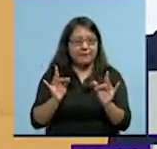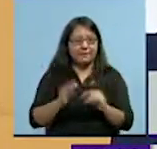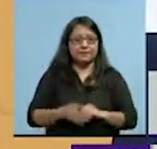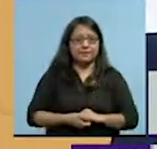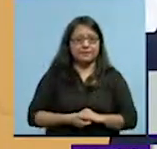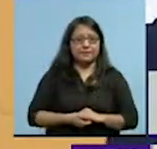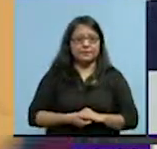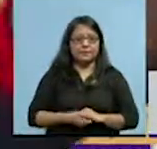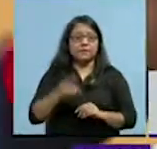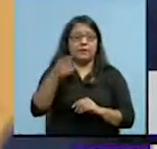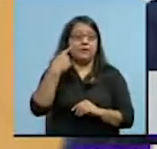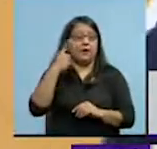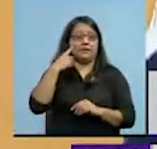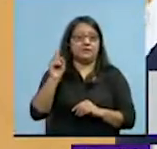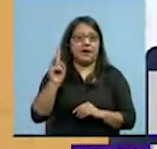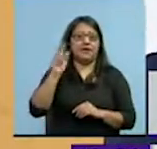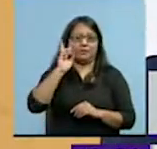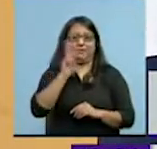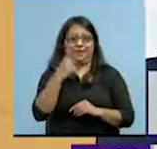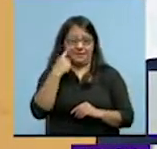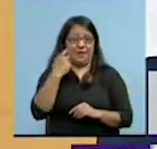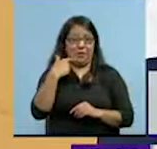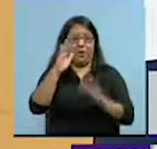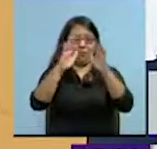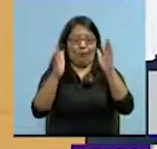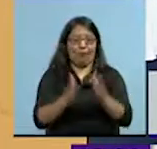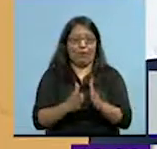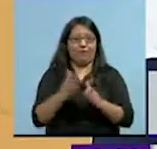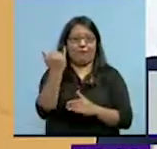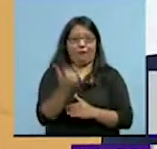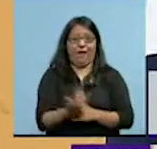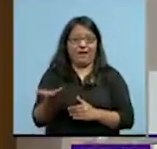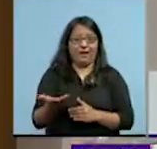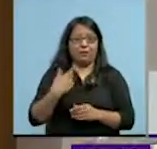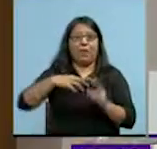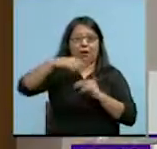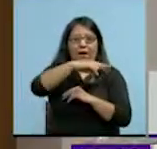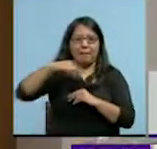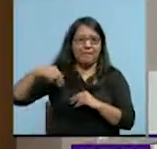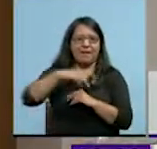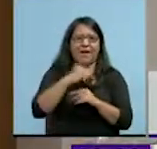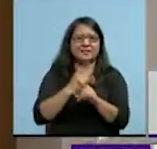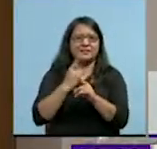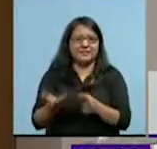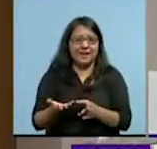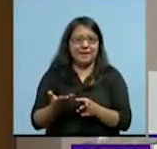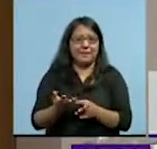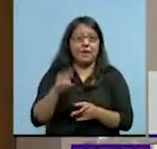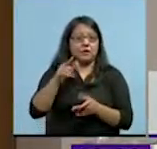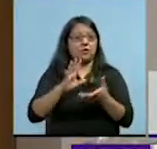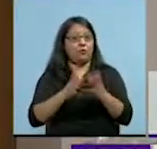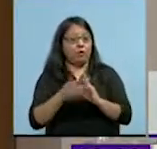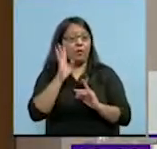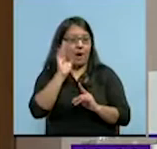fue fue fue raro digamos por cierto es un poco más delgado inclusive de lo que me fui no de tanto ir y venir sea en una vez es usted siente cómodo debido